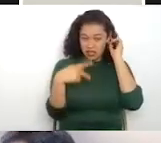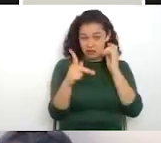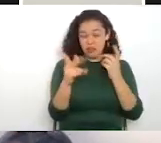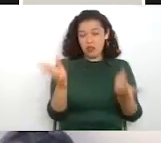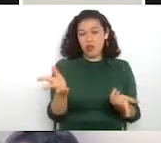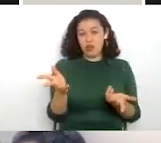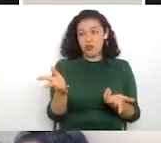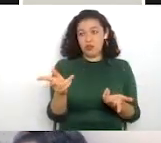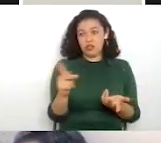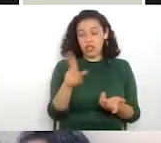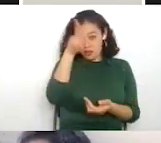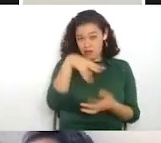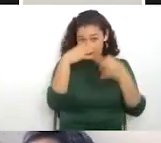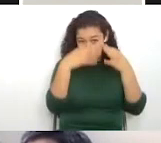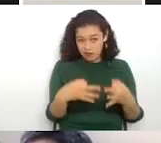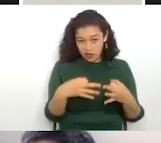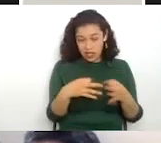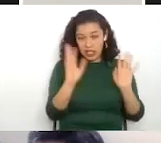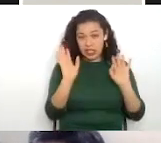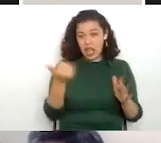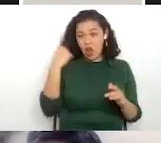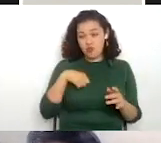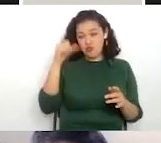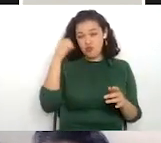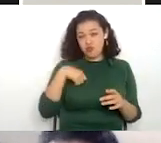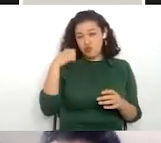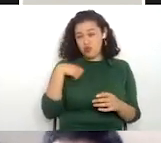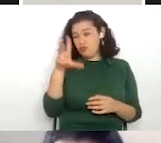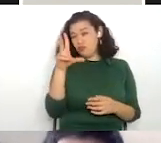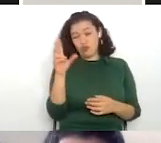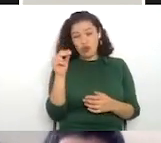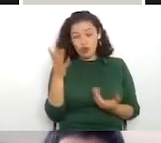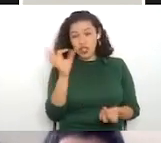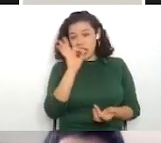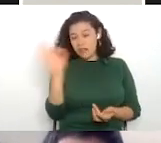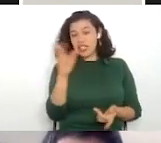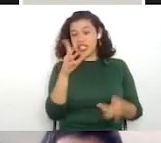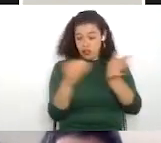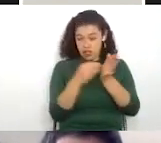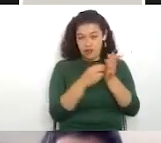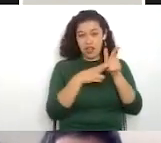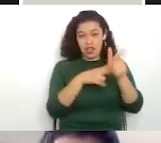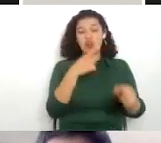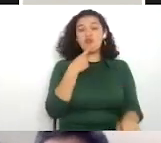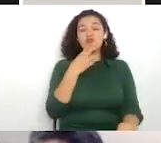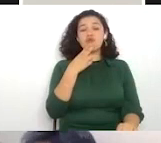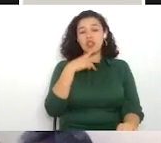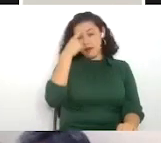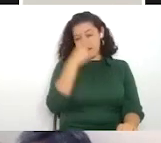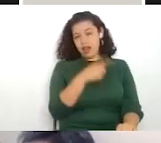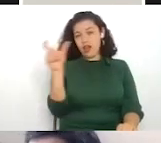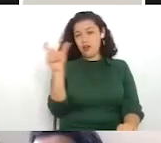porque efectivamente ya sea un documento obsoleto. O sea, sigue siendo vigente en el momento en que todavía no